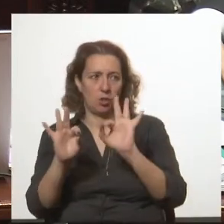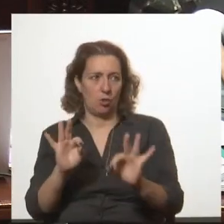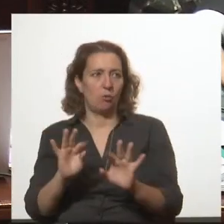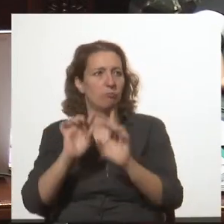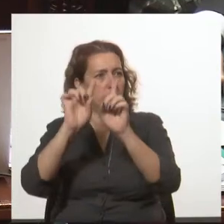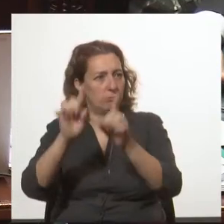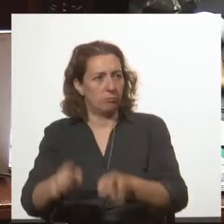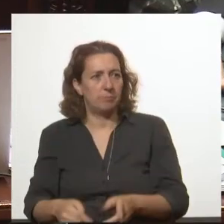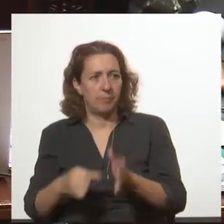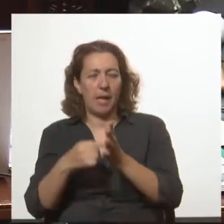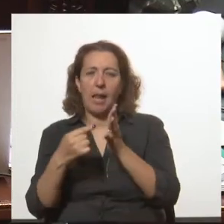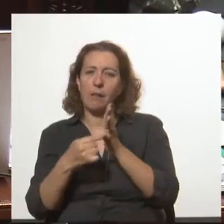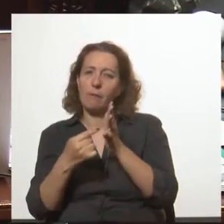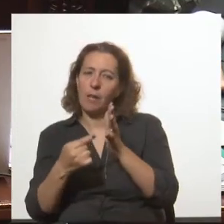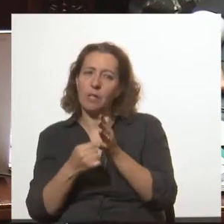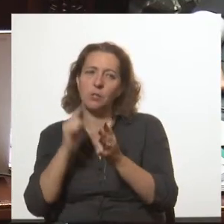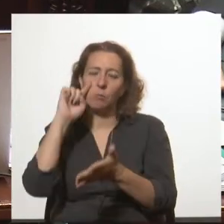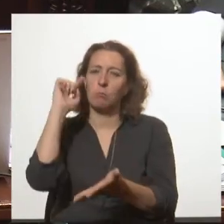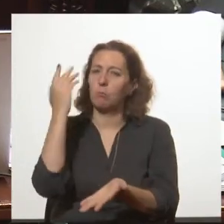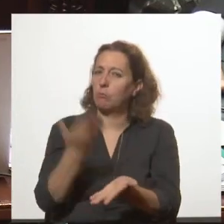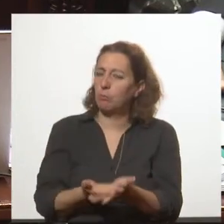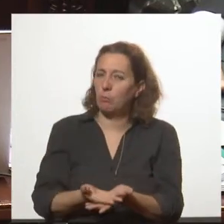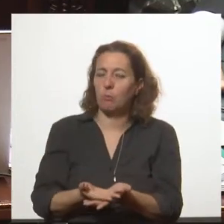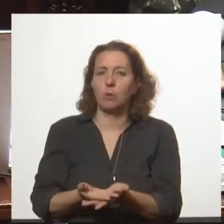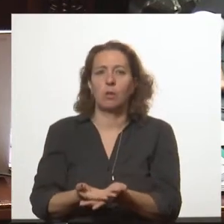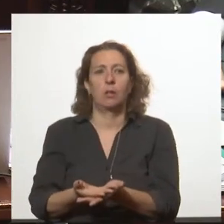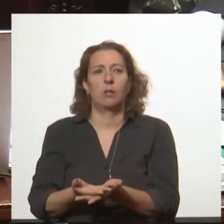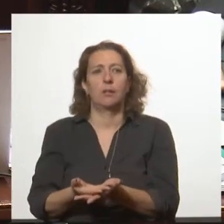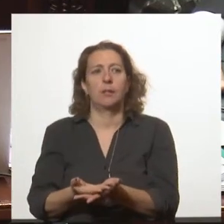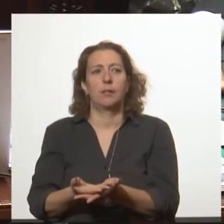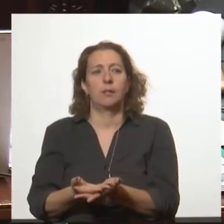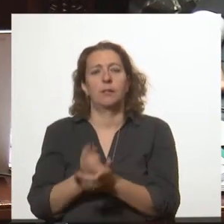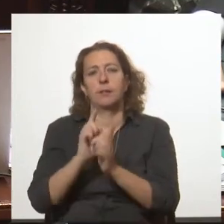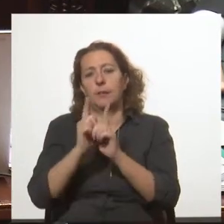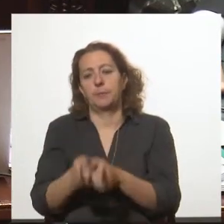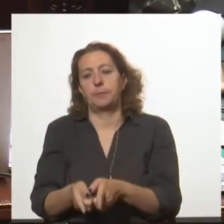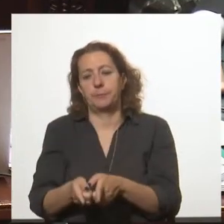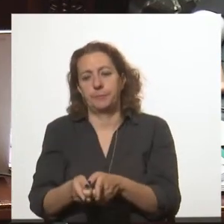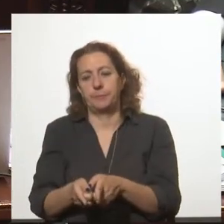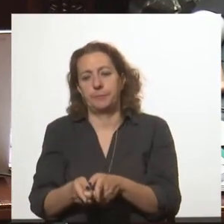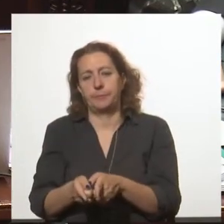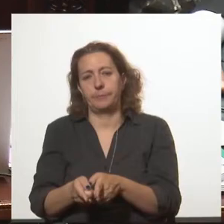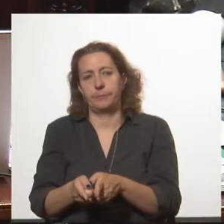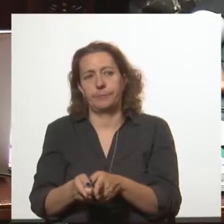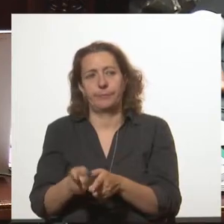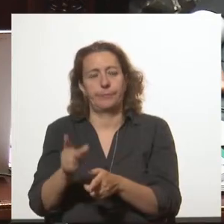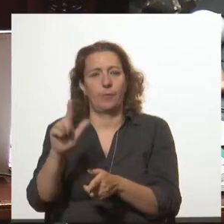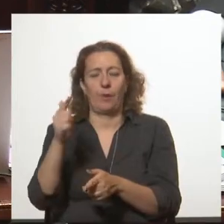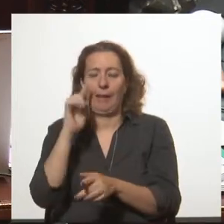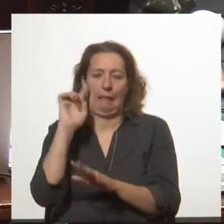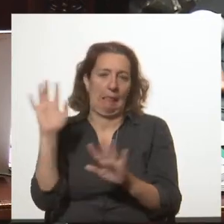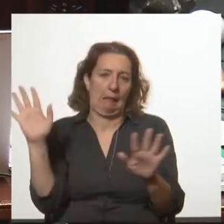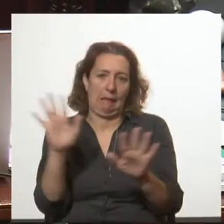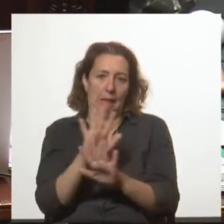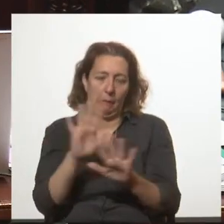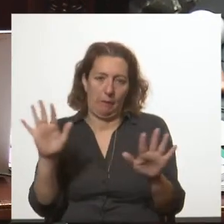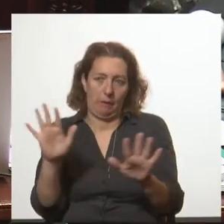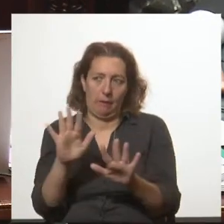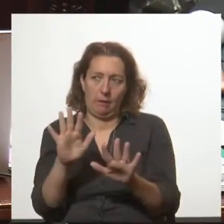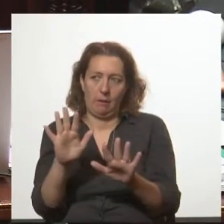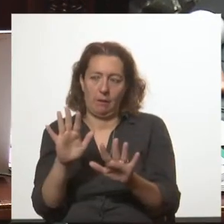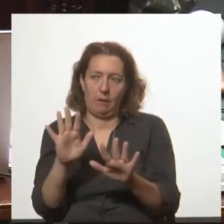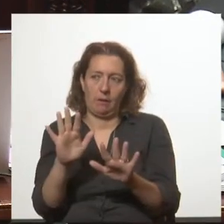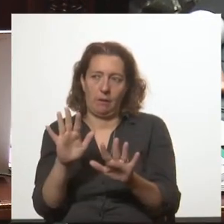calificación de sus propuestas y naturalmente no tiene absolutamente nada que ver en el fondo